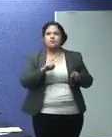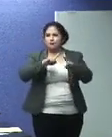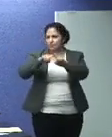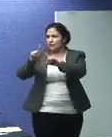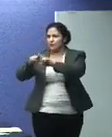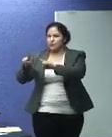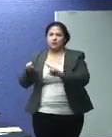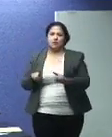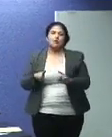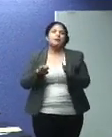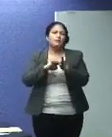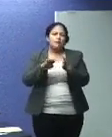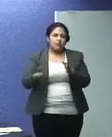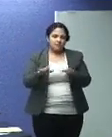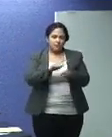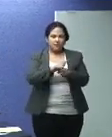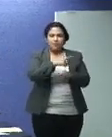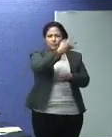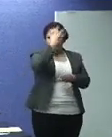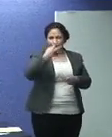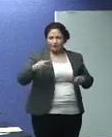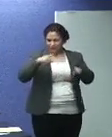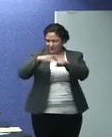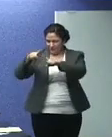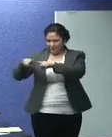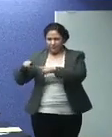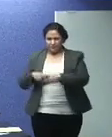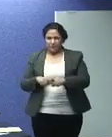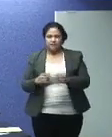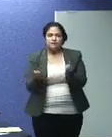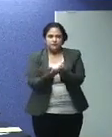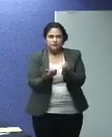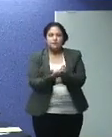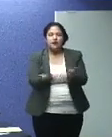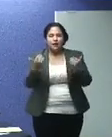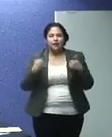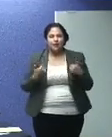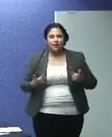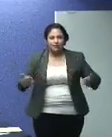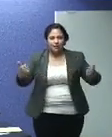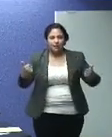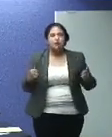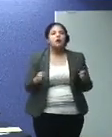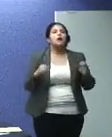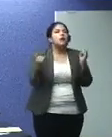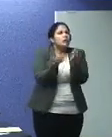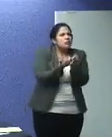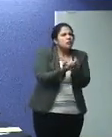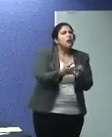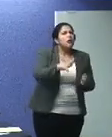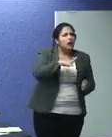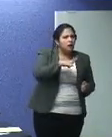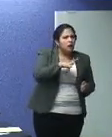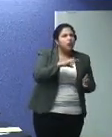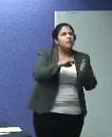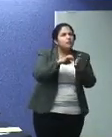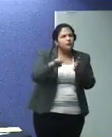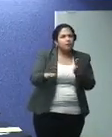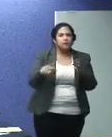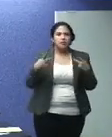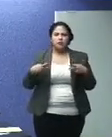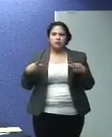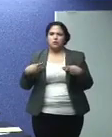sexuales, con distintas identidades de género. Y también nos permite tomar conciencia de personas con